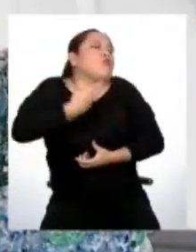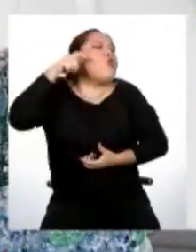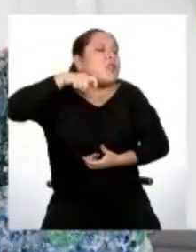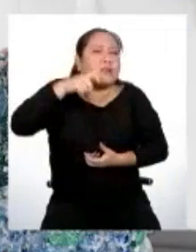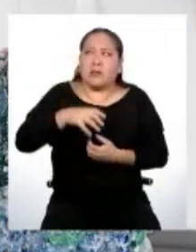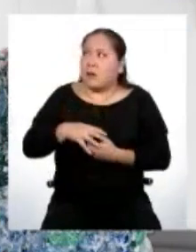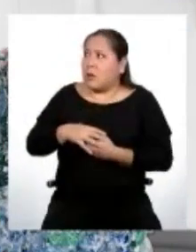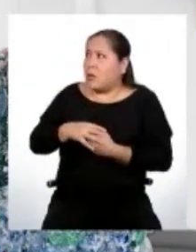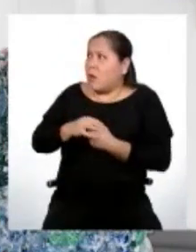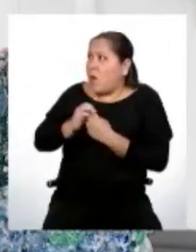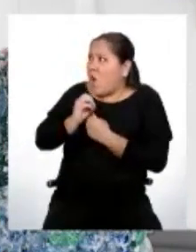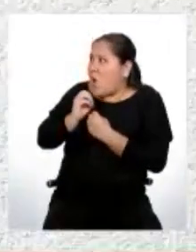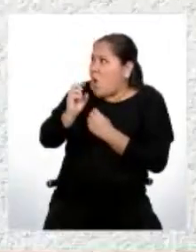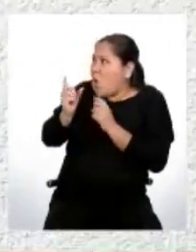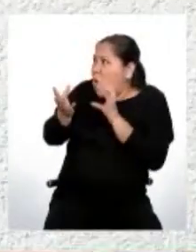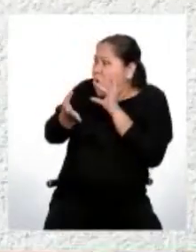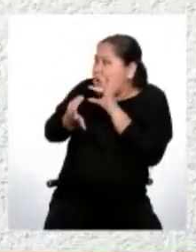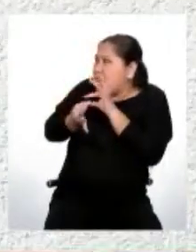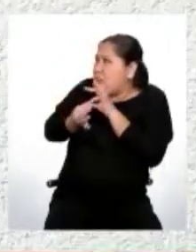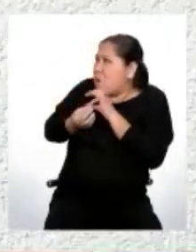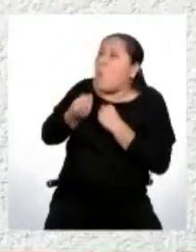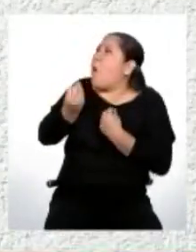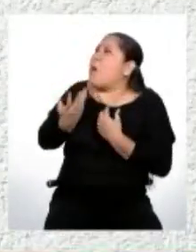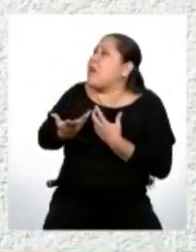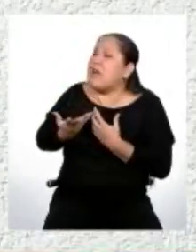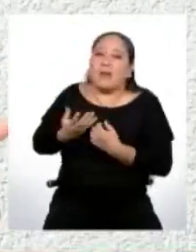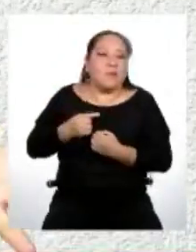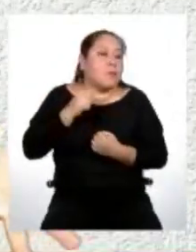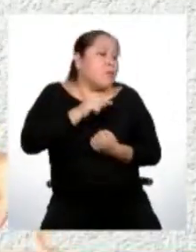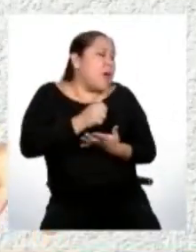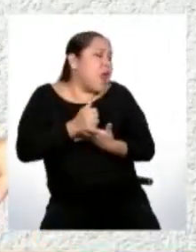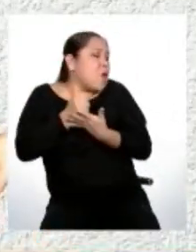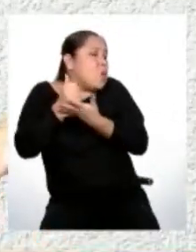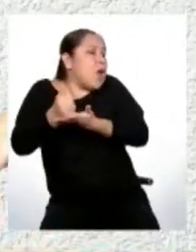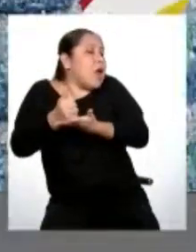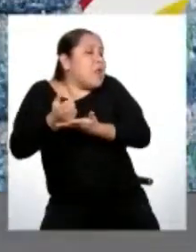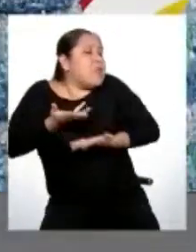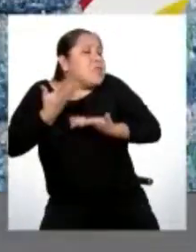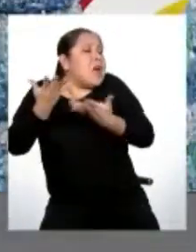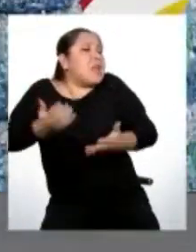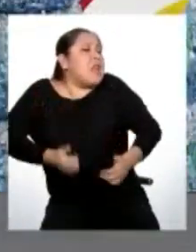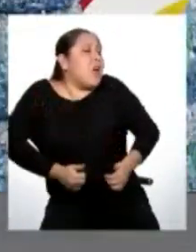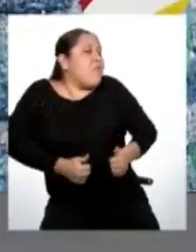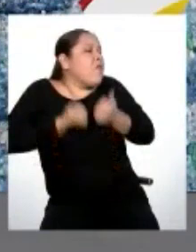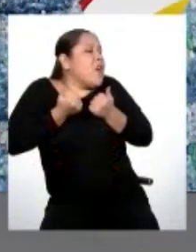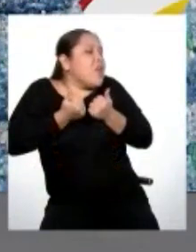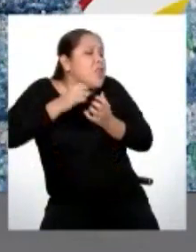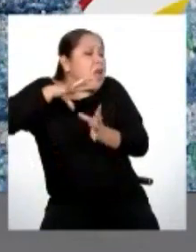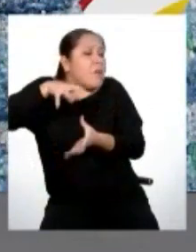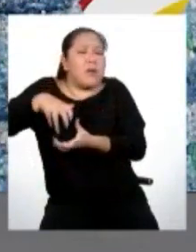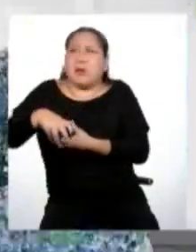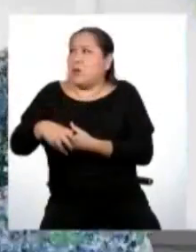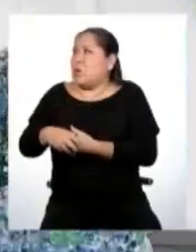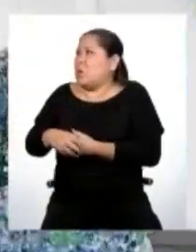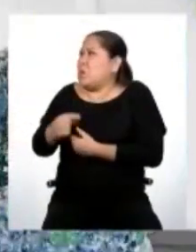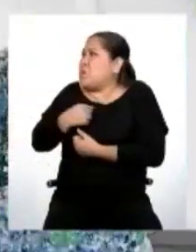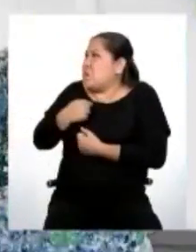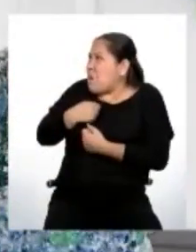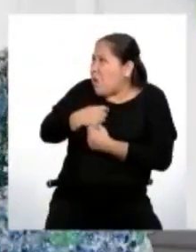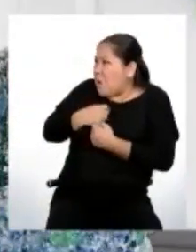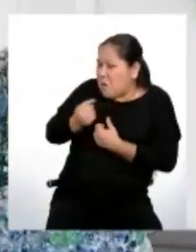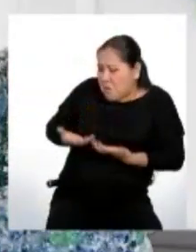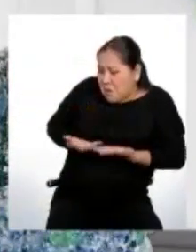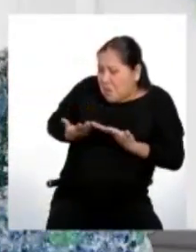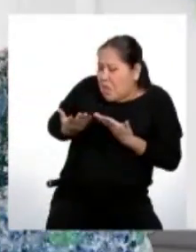¿Unirnos? ¿Para qué? Para darle vida al planeta. ¿Yo cómo voy a dar vida?